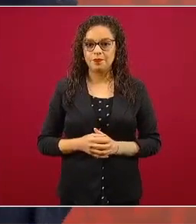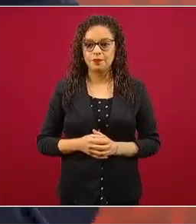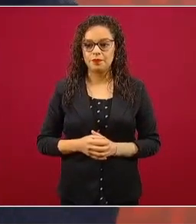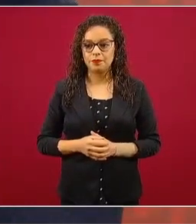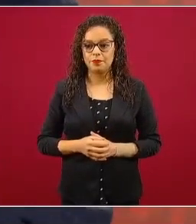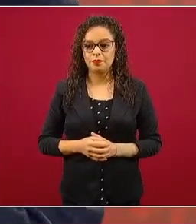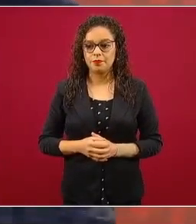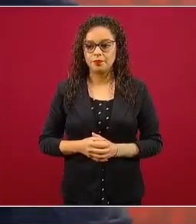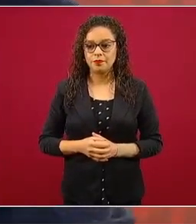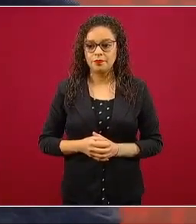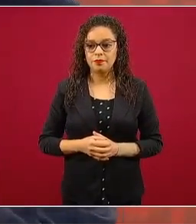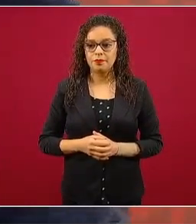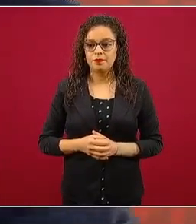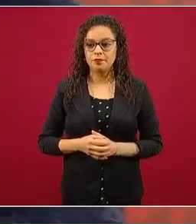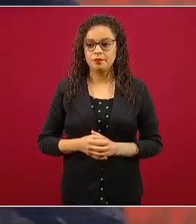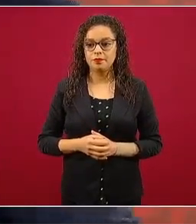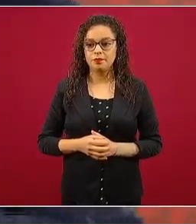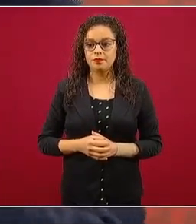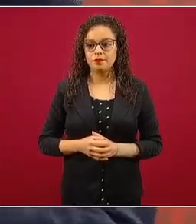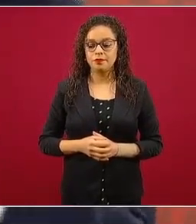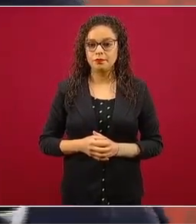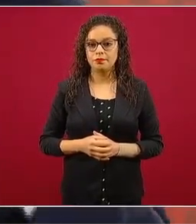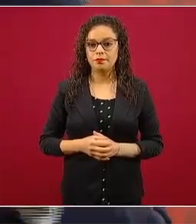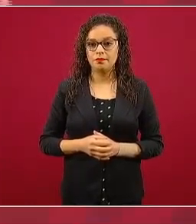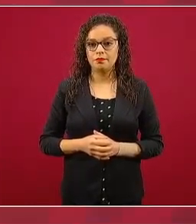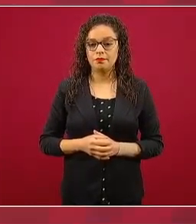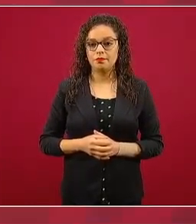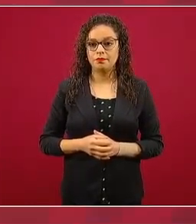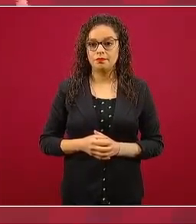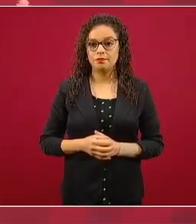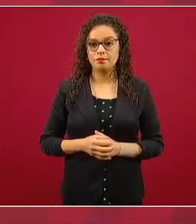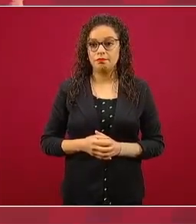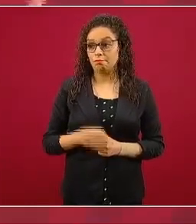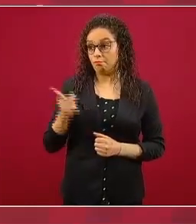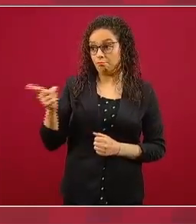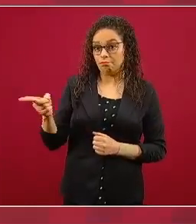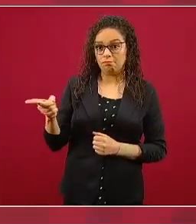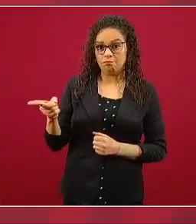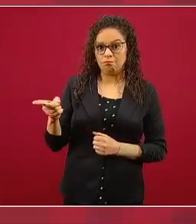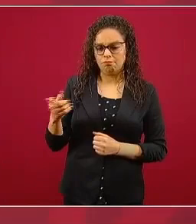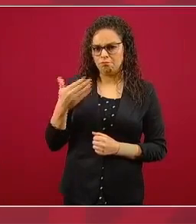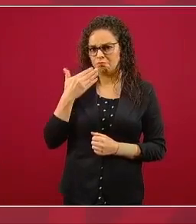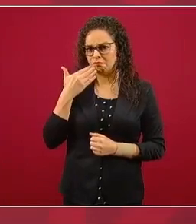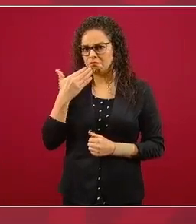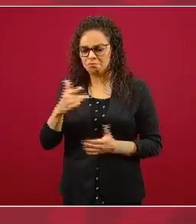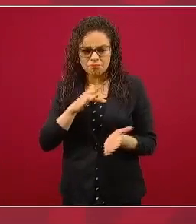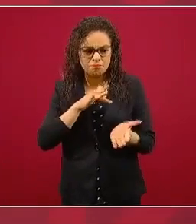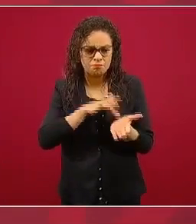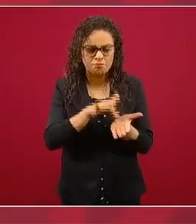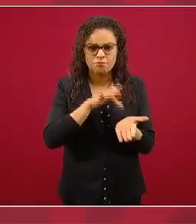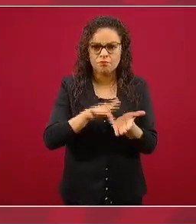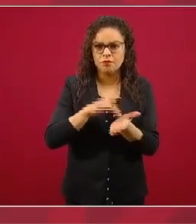con una postura en favor de la gente, en favor del pueblo,